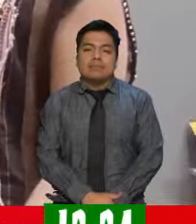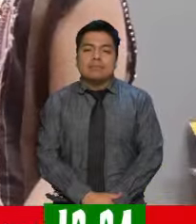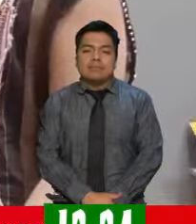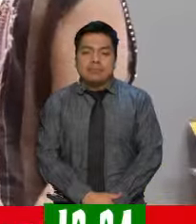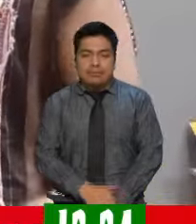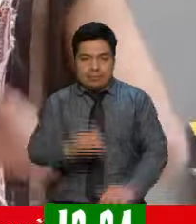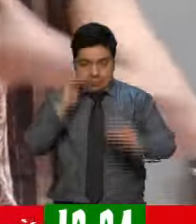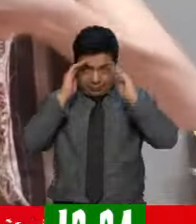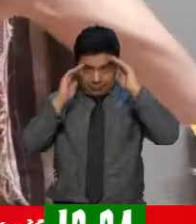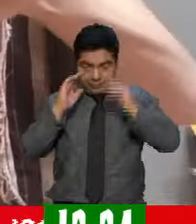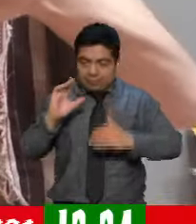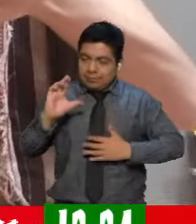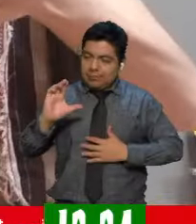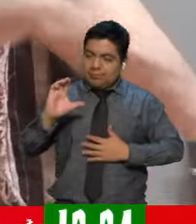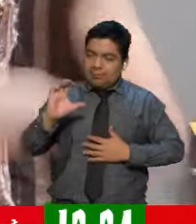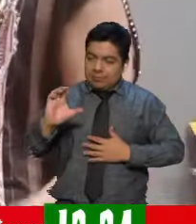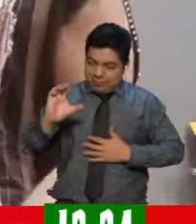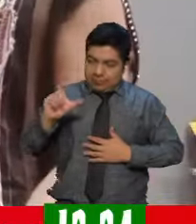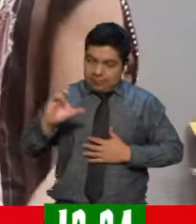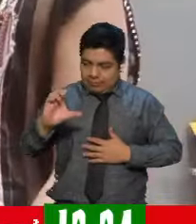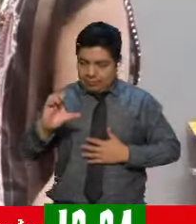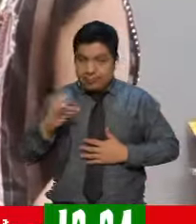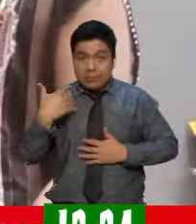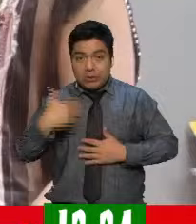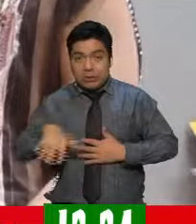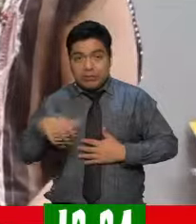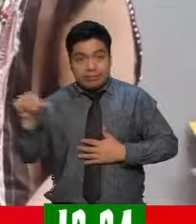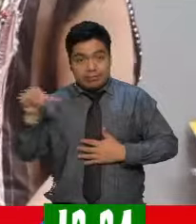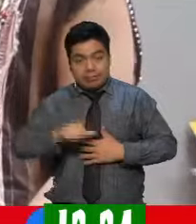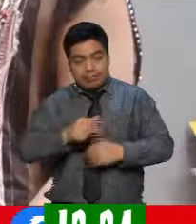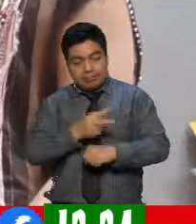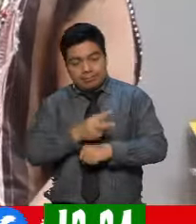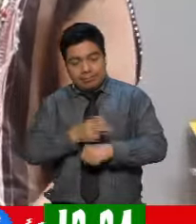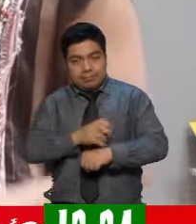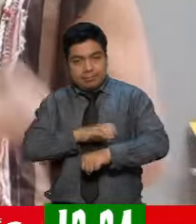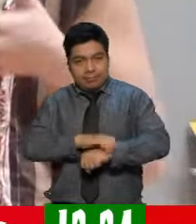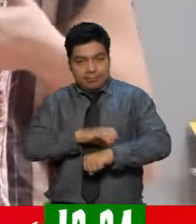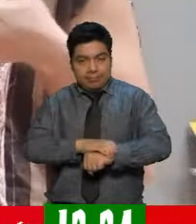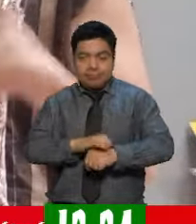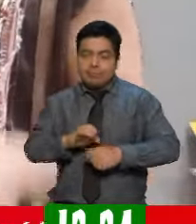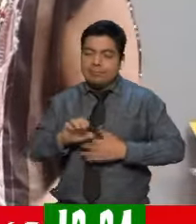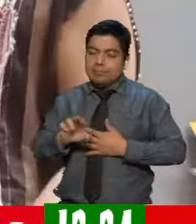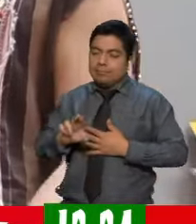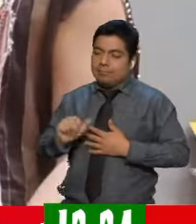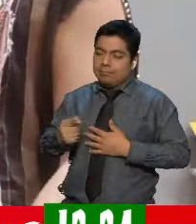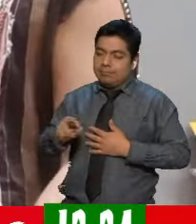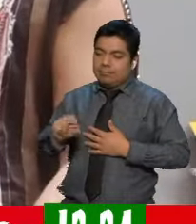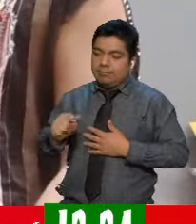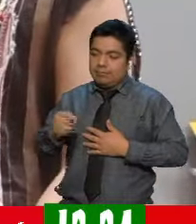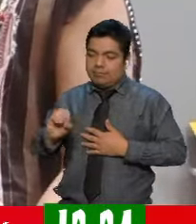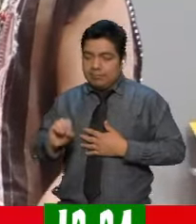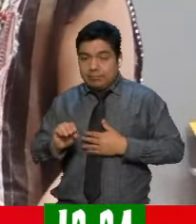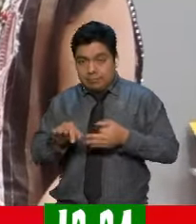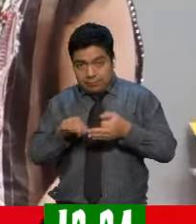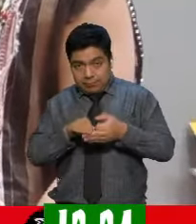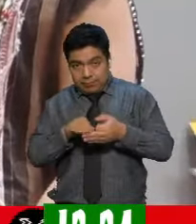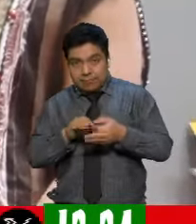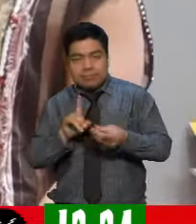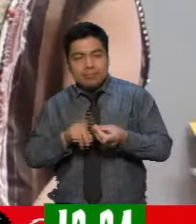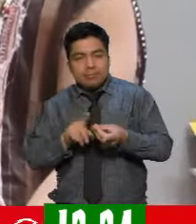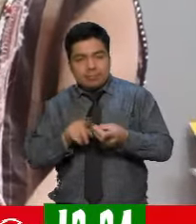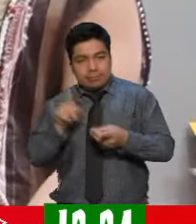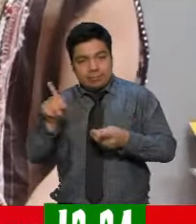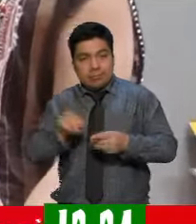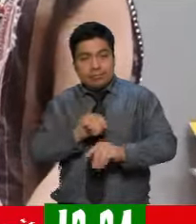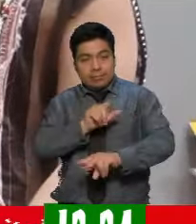Hablando de Capital, por cual hoy tengo unos invitadazos, mis queridos amigos de Buen Rostro, que se presentarán próximamente en Vive